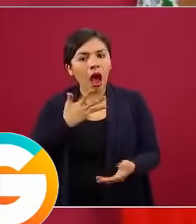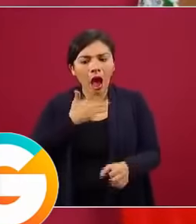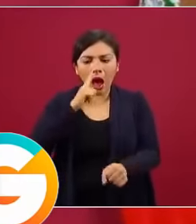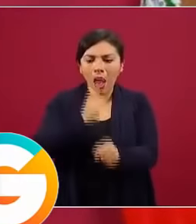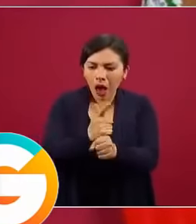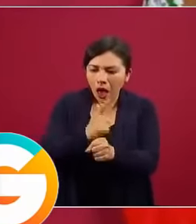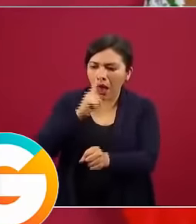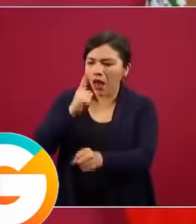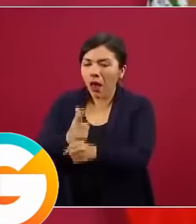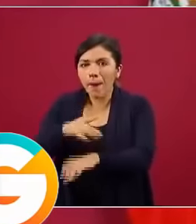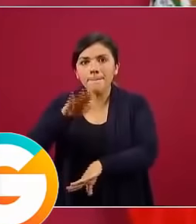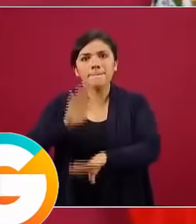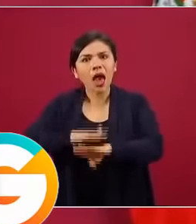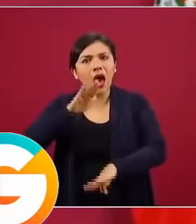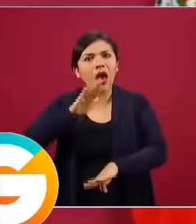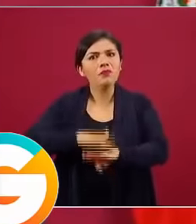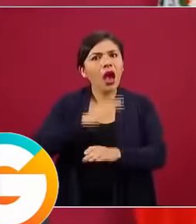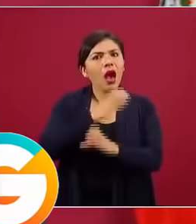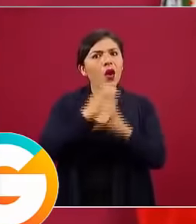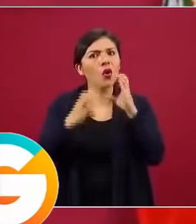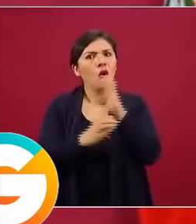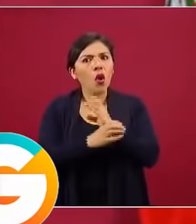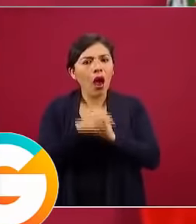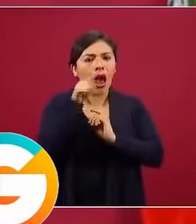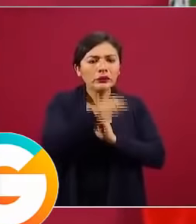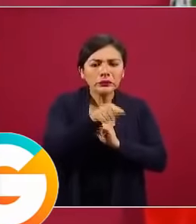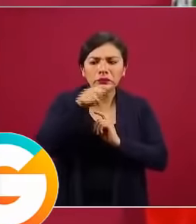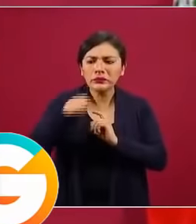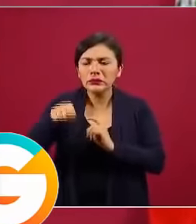descubriendo todas estas fechorías.